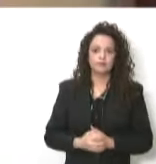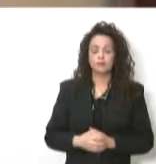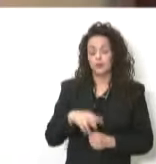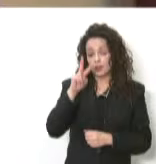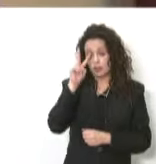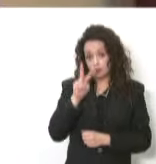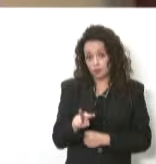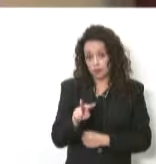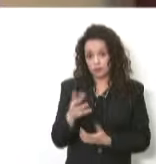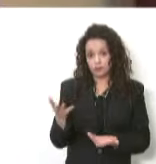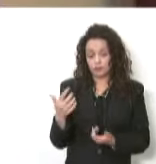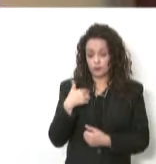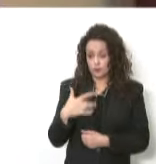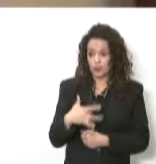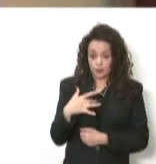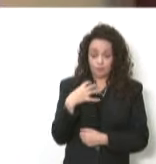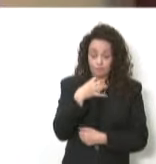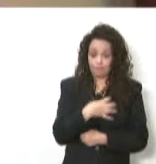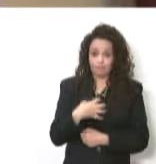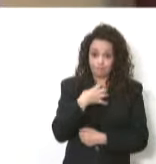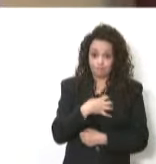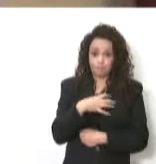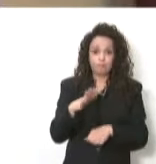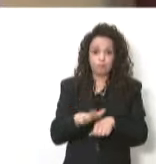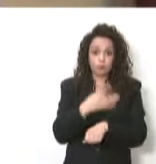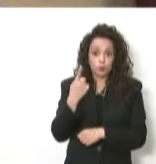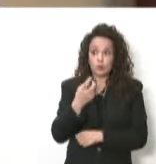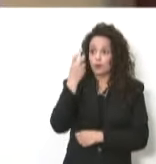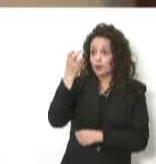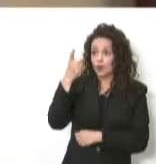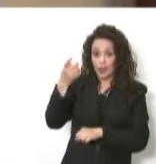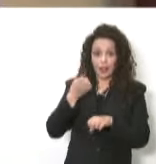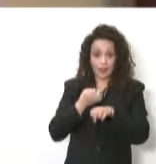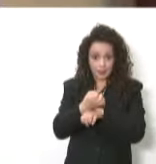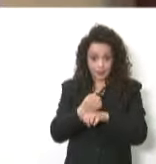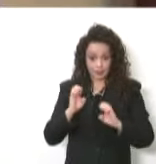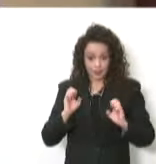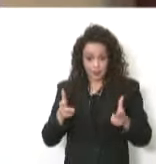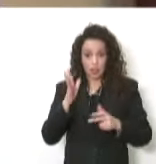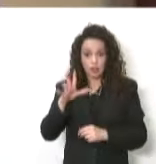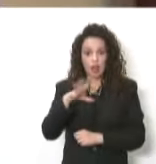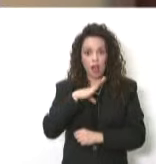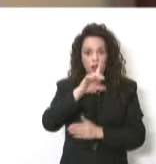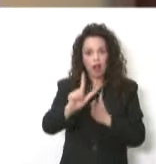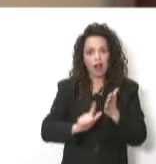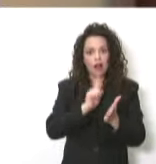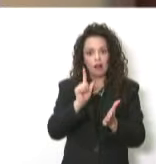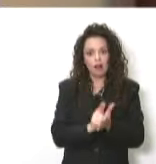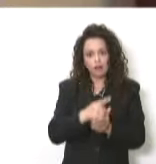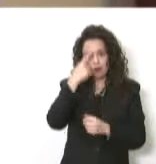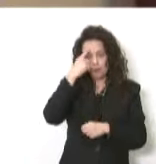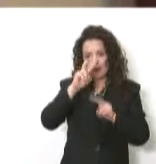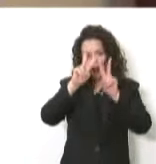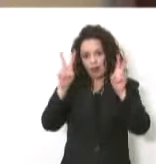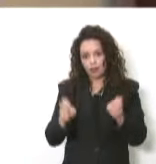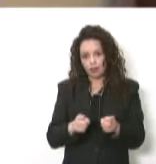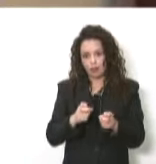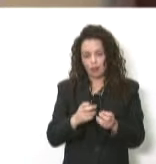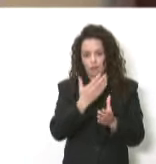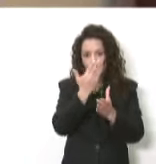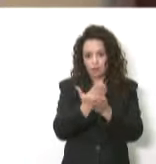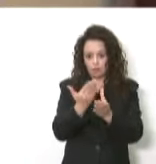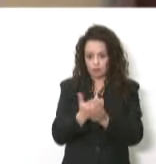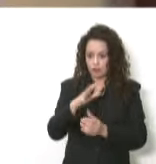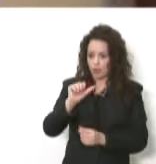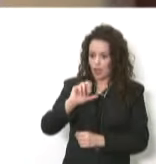congratula que el estado de Chiapas ya cuente con su ley en materia de archivos, ya que fue una de